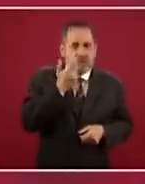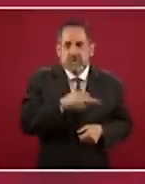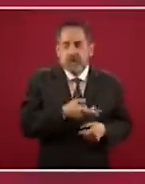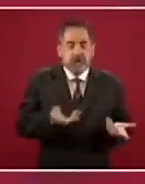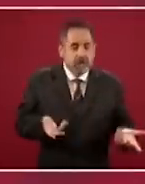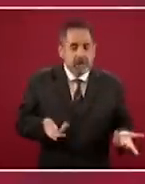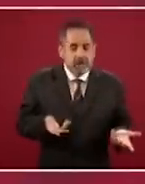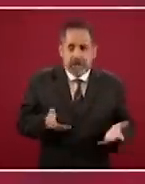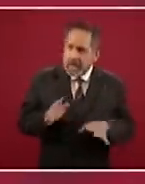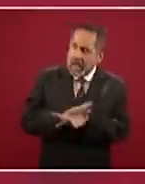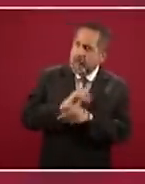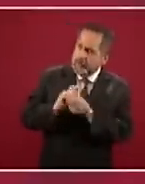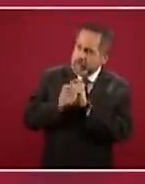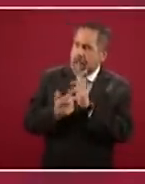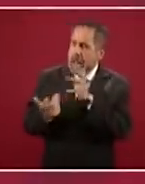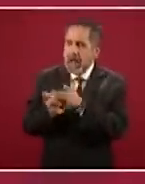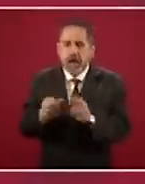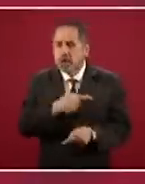a los cambios.